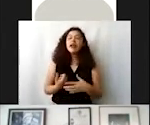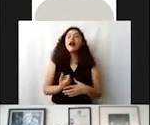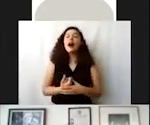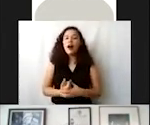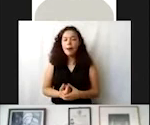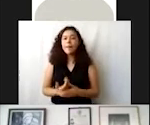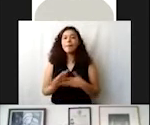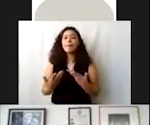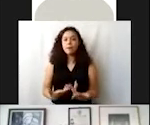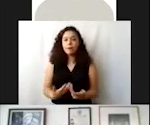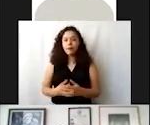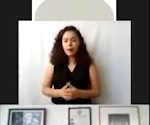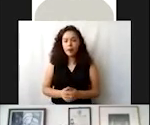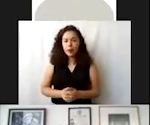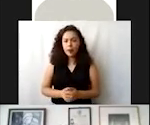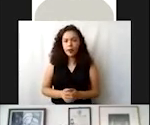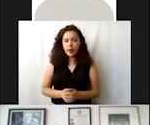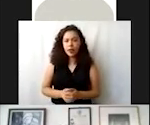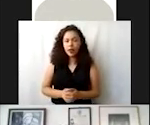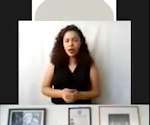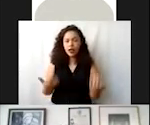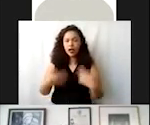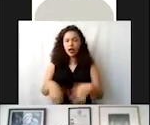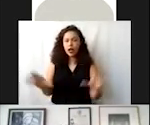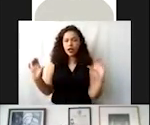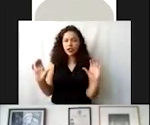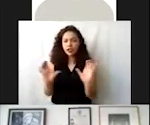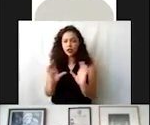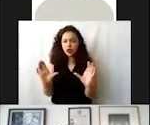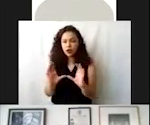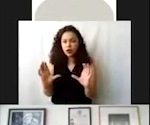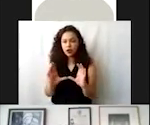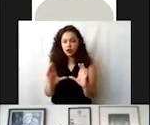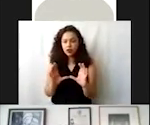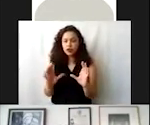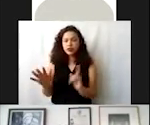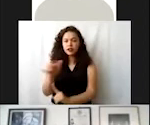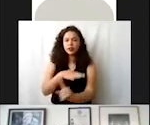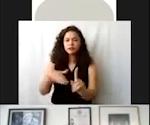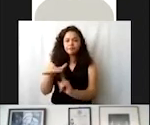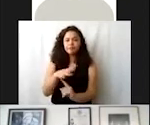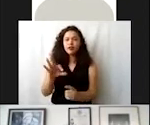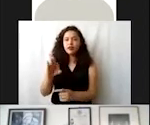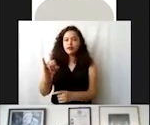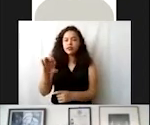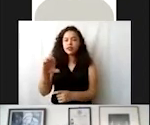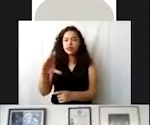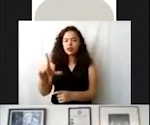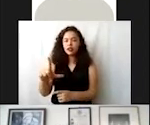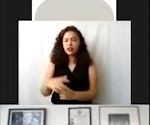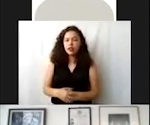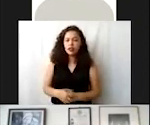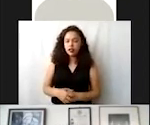entramos a nuestra constancia de situación fiscal